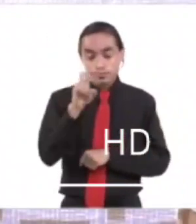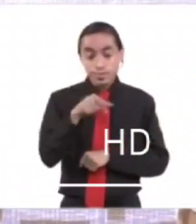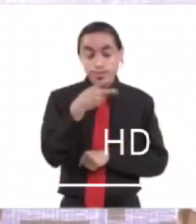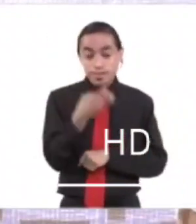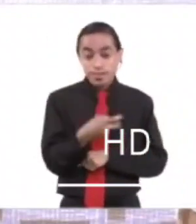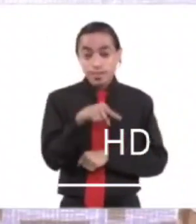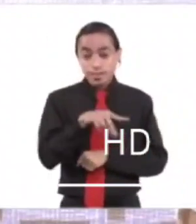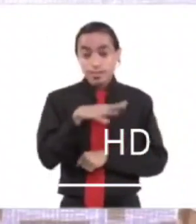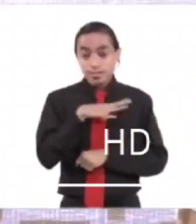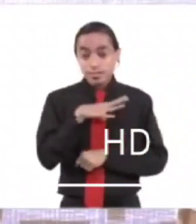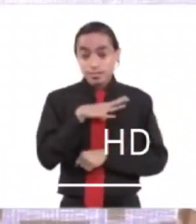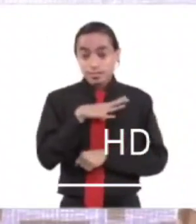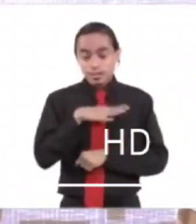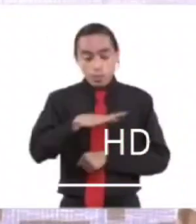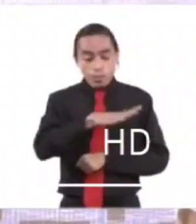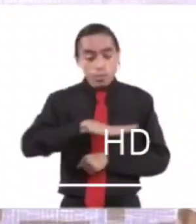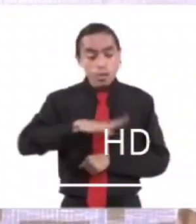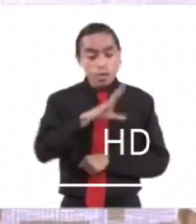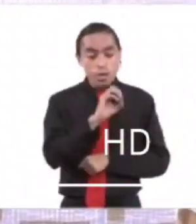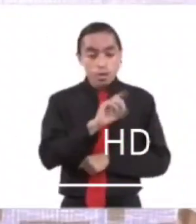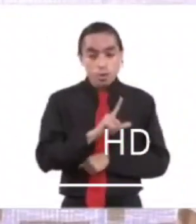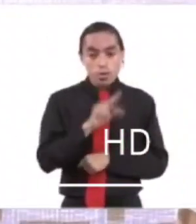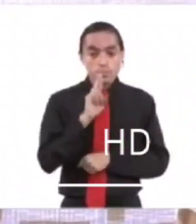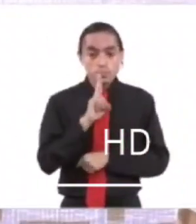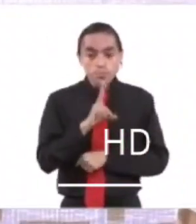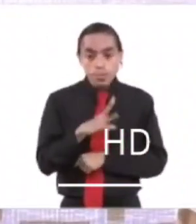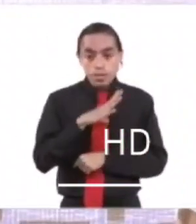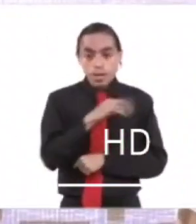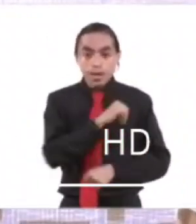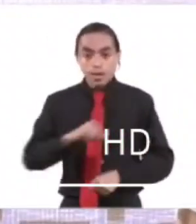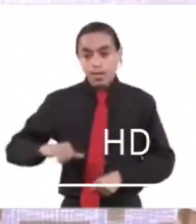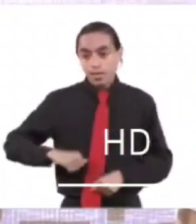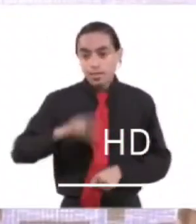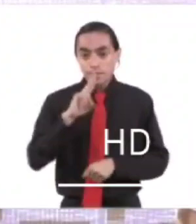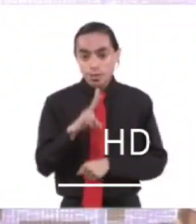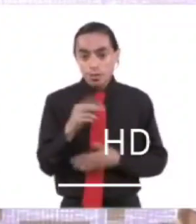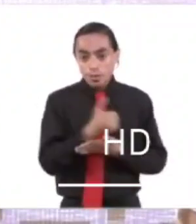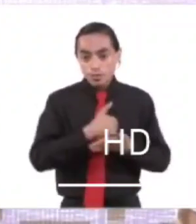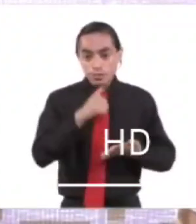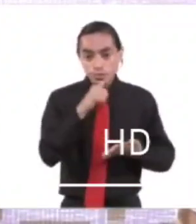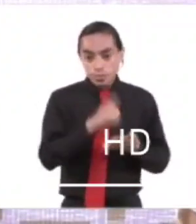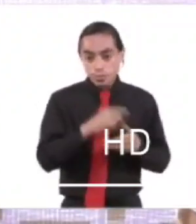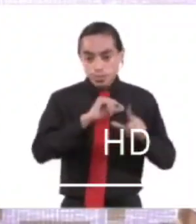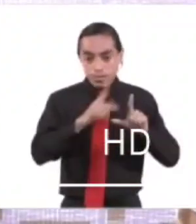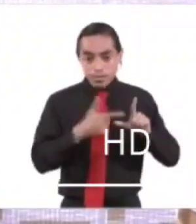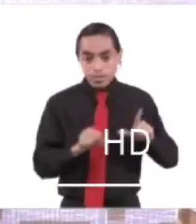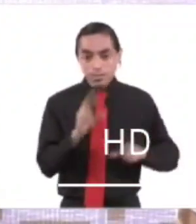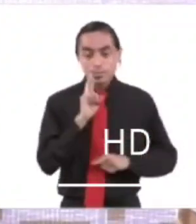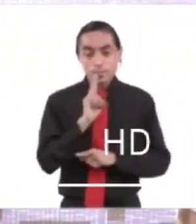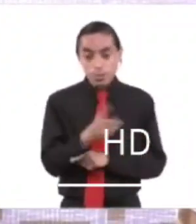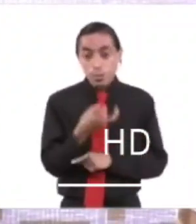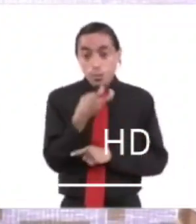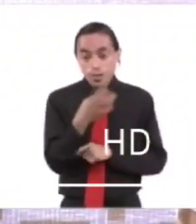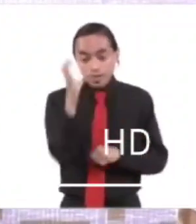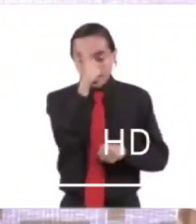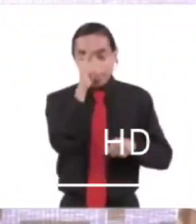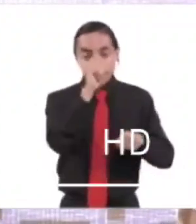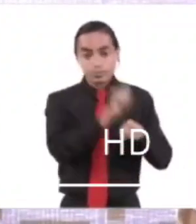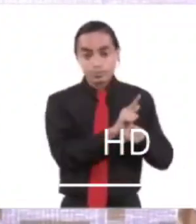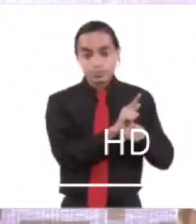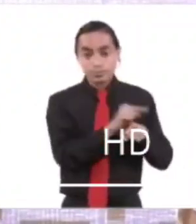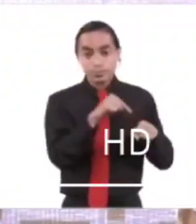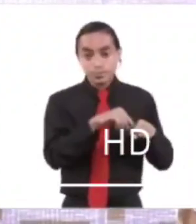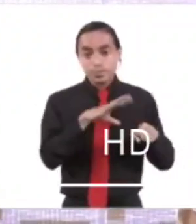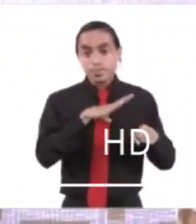de una mejor colonia, una mejor alcaldía, una mejor ciudad y un mejor país. Que de eso se trata la cultura,